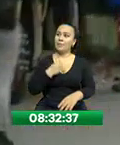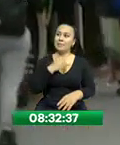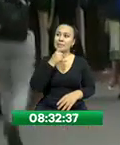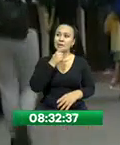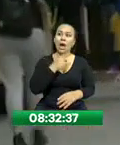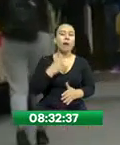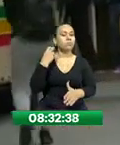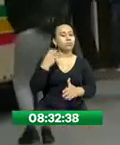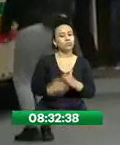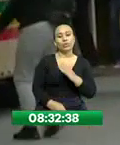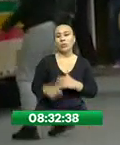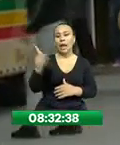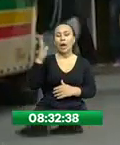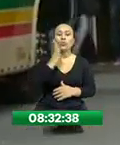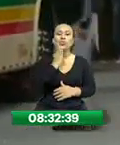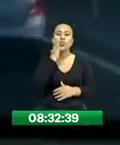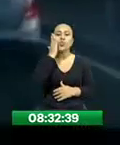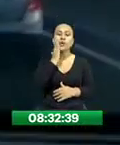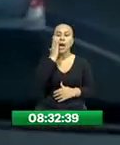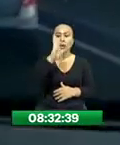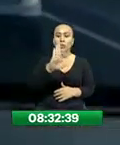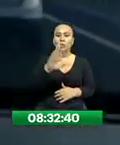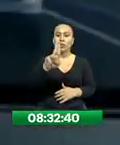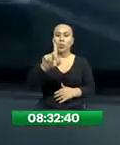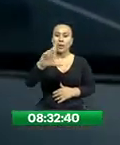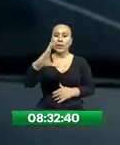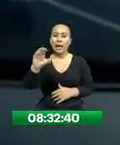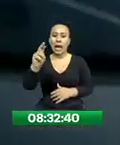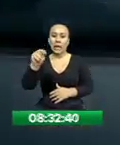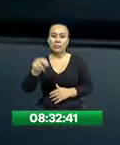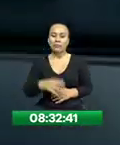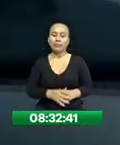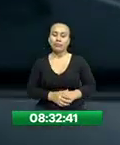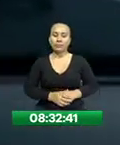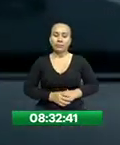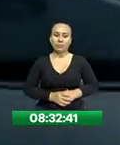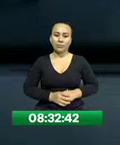Cedeño, desde Tulcán, informa Miriam Enríquez.